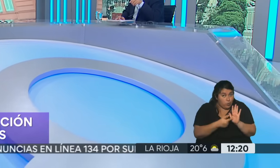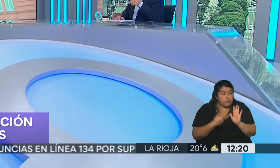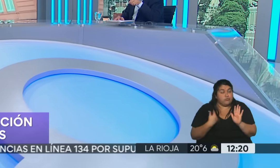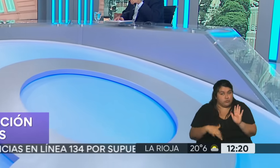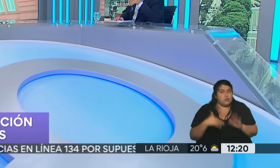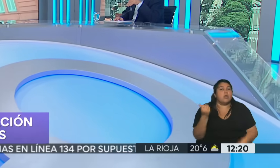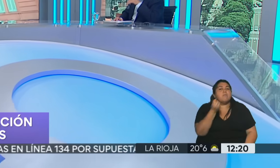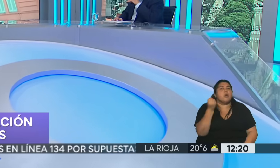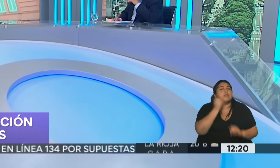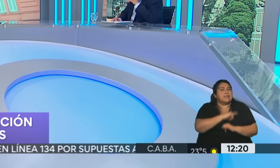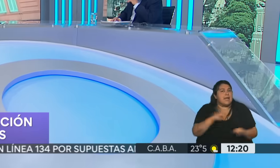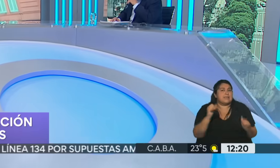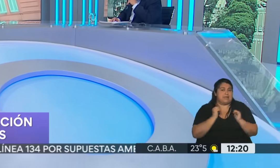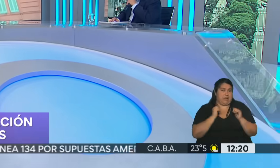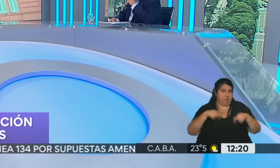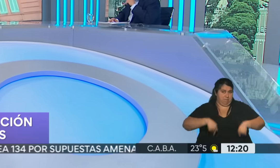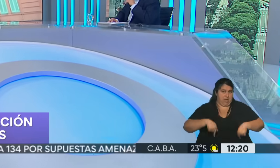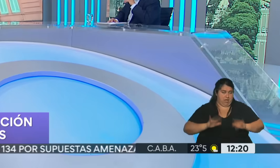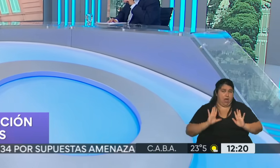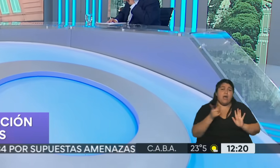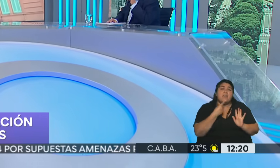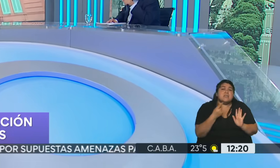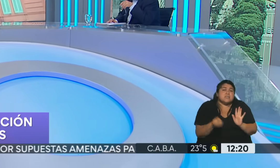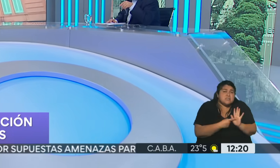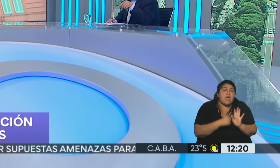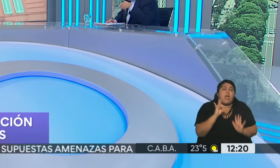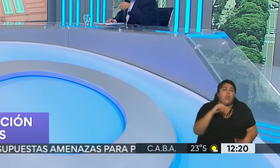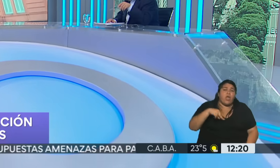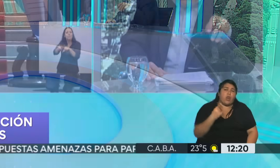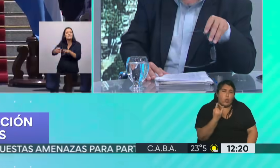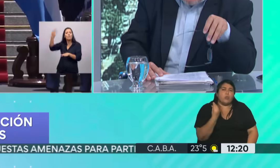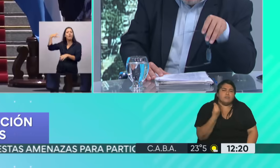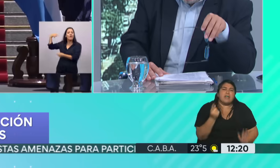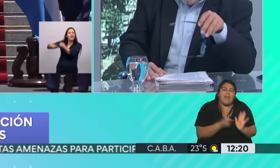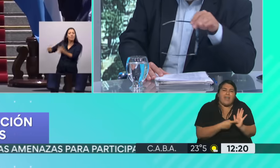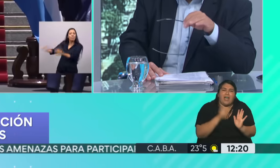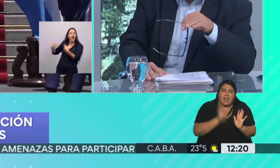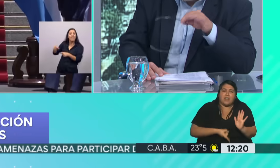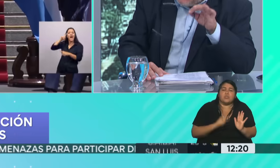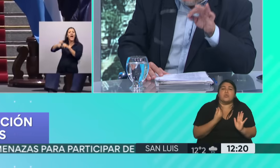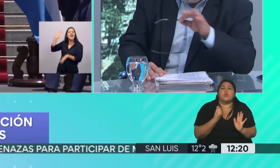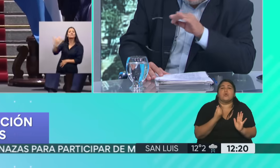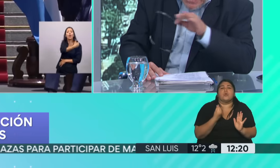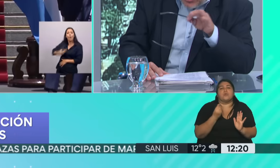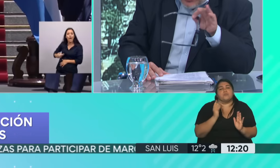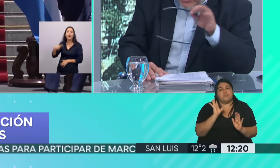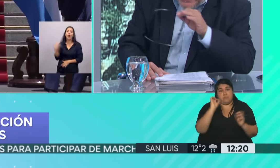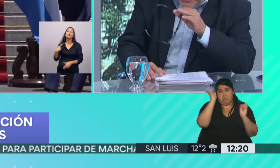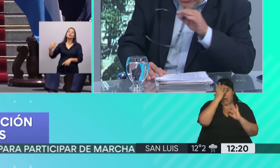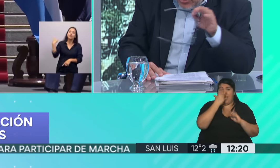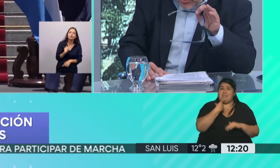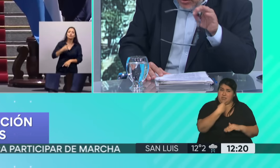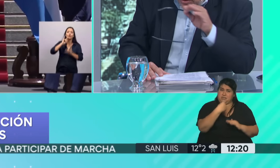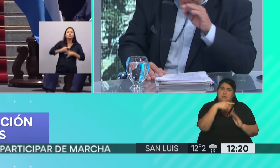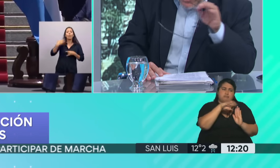importante el que se espera hoy va a ser un decreto de necesidad de urgencia el que va a presentar Javier Miley inusualmente largo